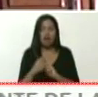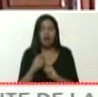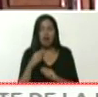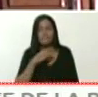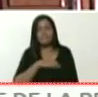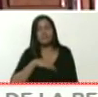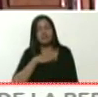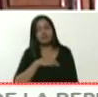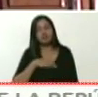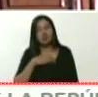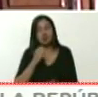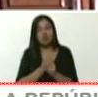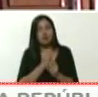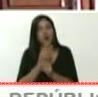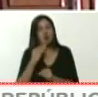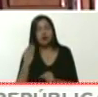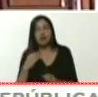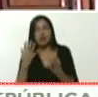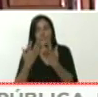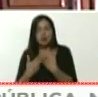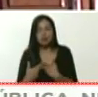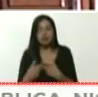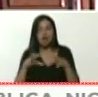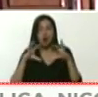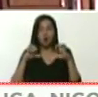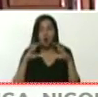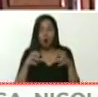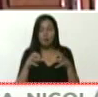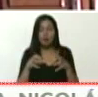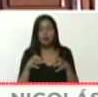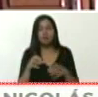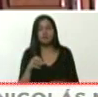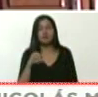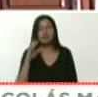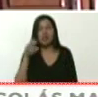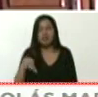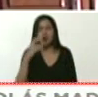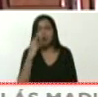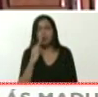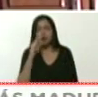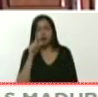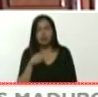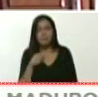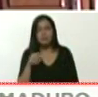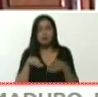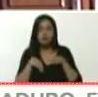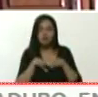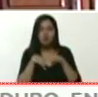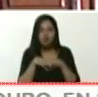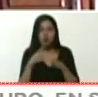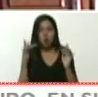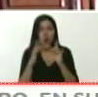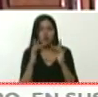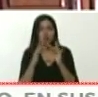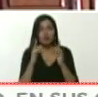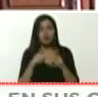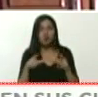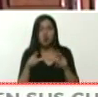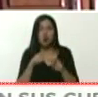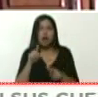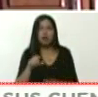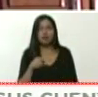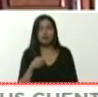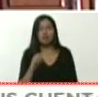gran misión Chamba Juvenil de las empresas Algodones del Orinoco y en conglomerado productivo textil. Vamos a darle el pase al compañero